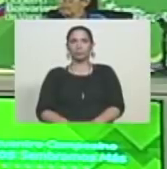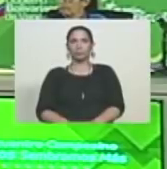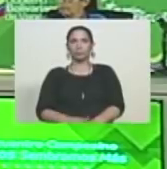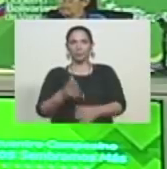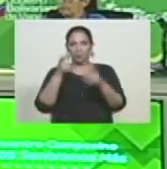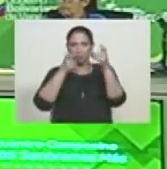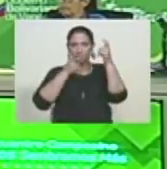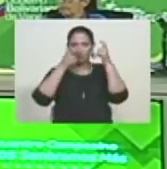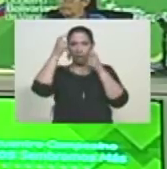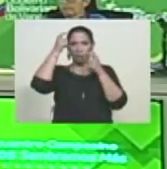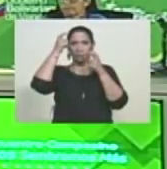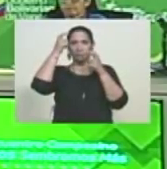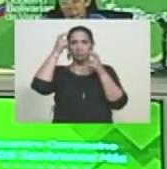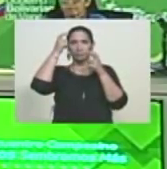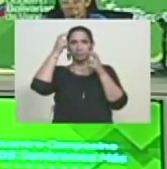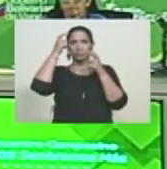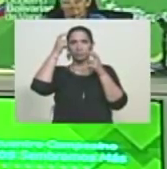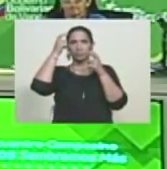Comandante Chávez,